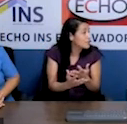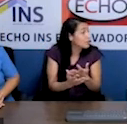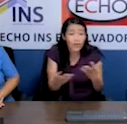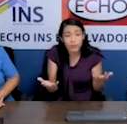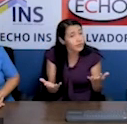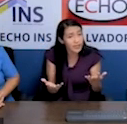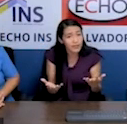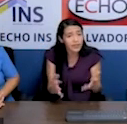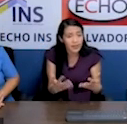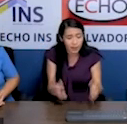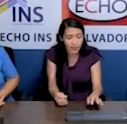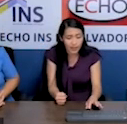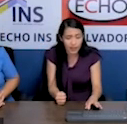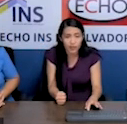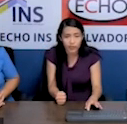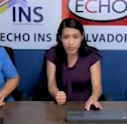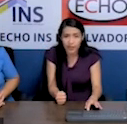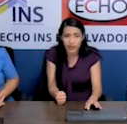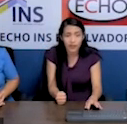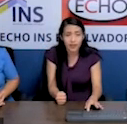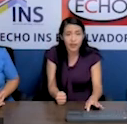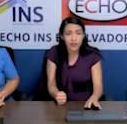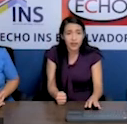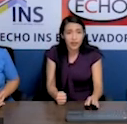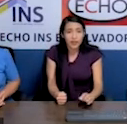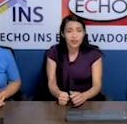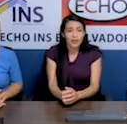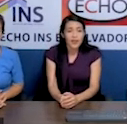a veces no es posible de la manera que ellos quieren.